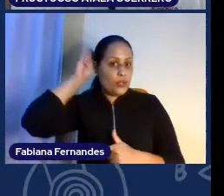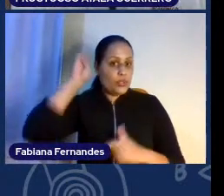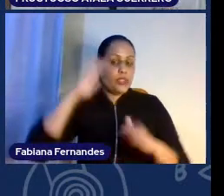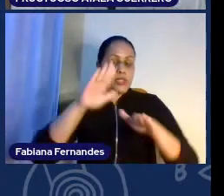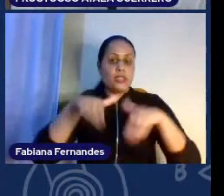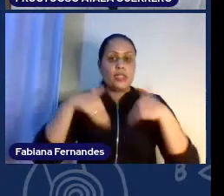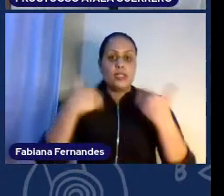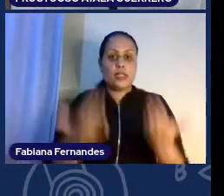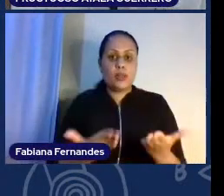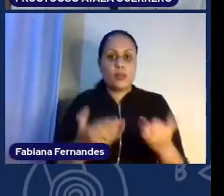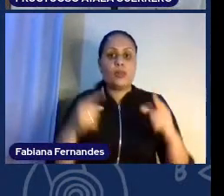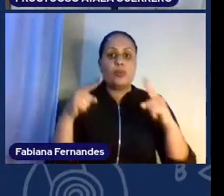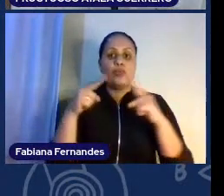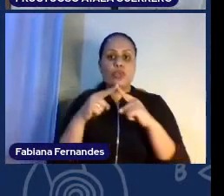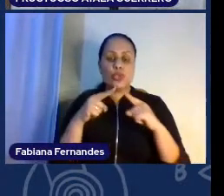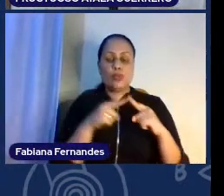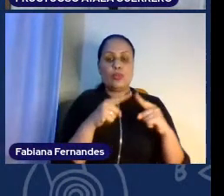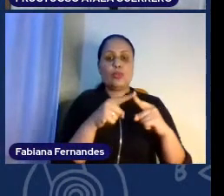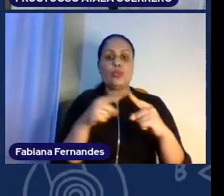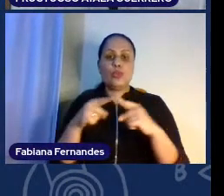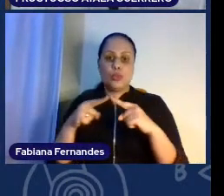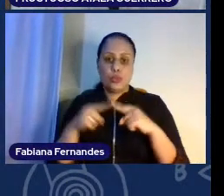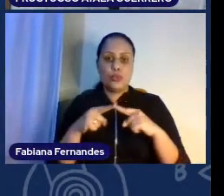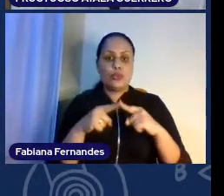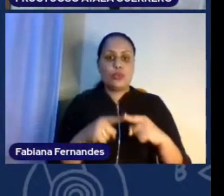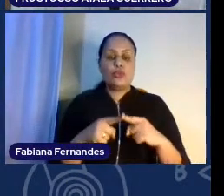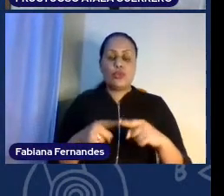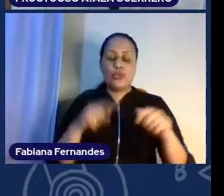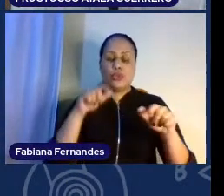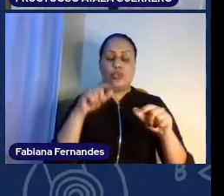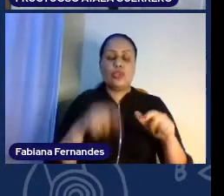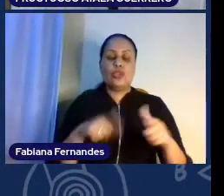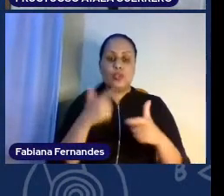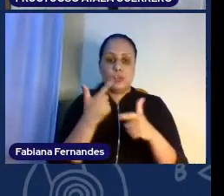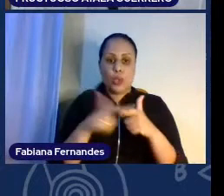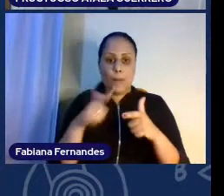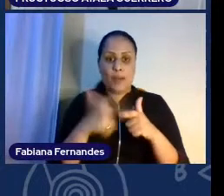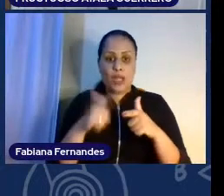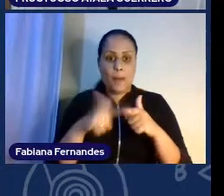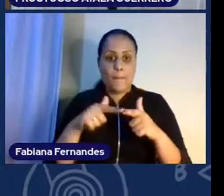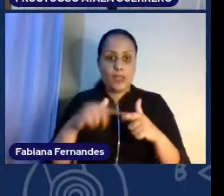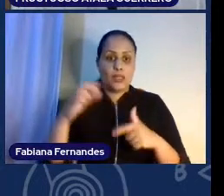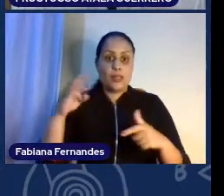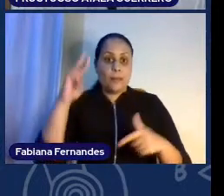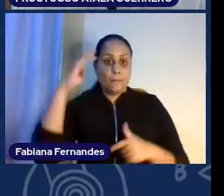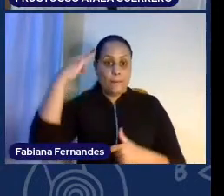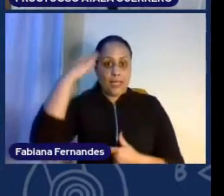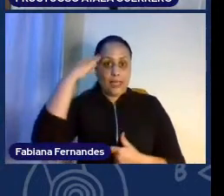ese tipo de alteraciones cerebrales que se puedan presentar,